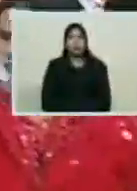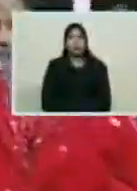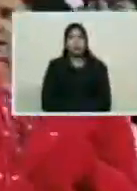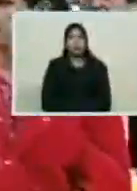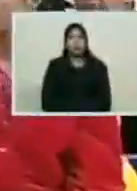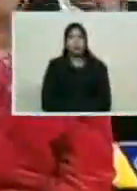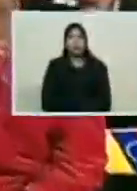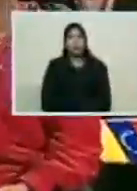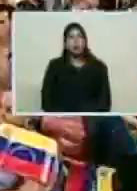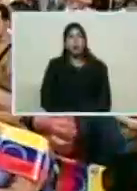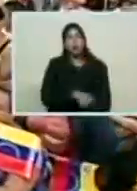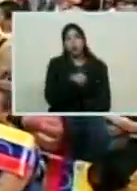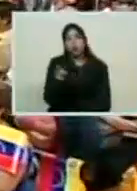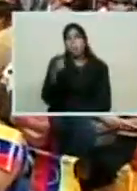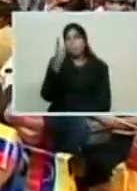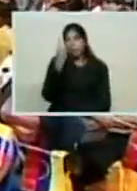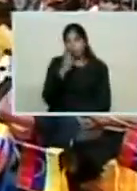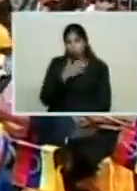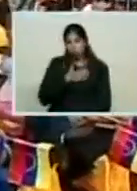Si ustedes me preguntaran a mí,